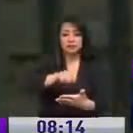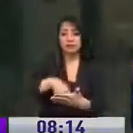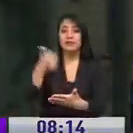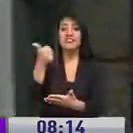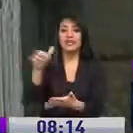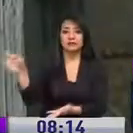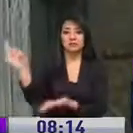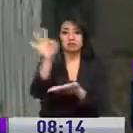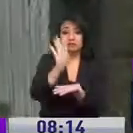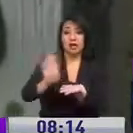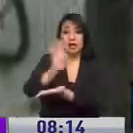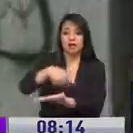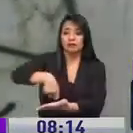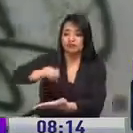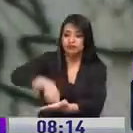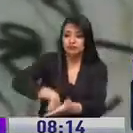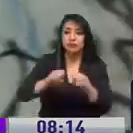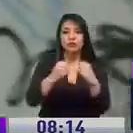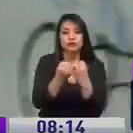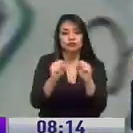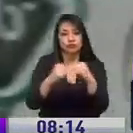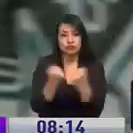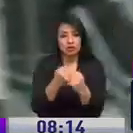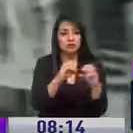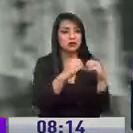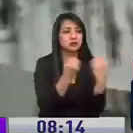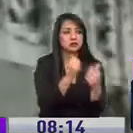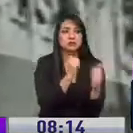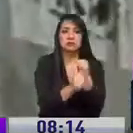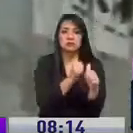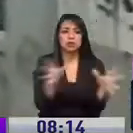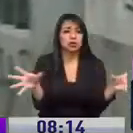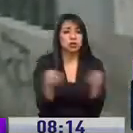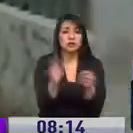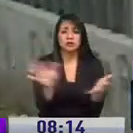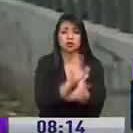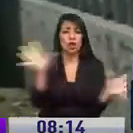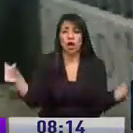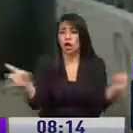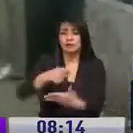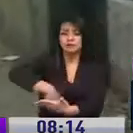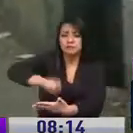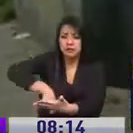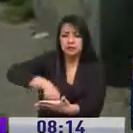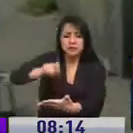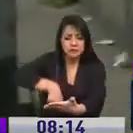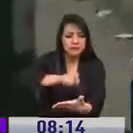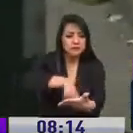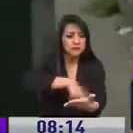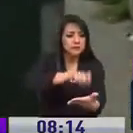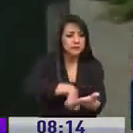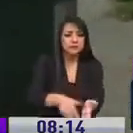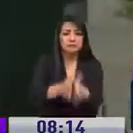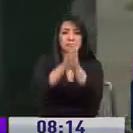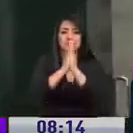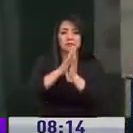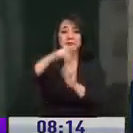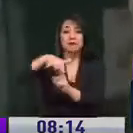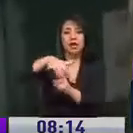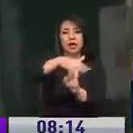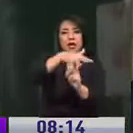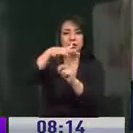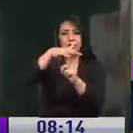barrios, organizaciones sociales, deportivas, educativas, y tenemos firmas de todos los sectores solicitando el parque de uso